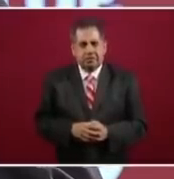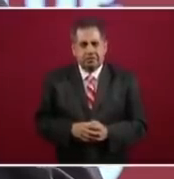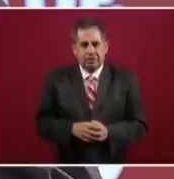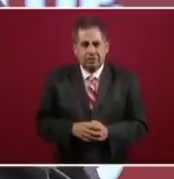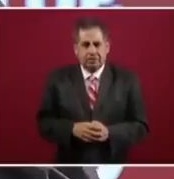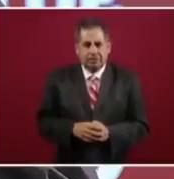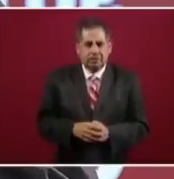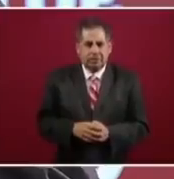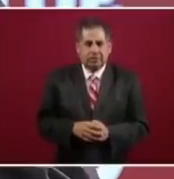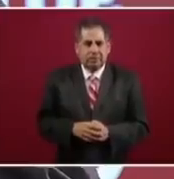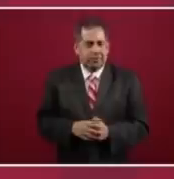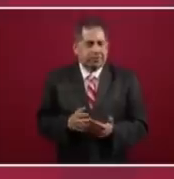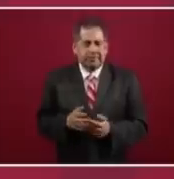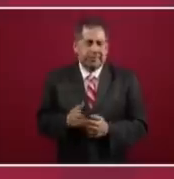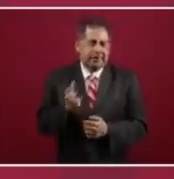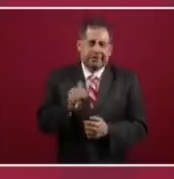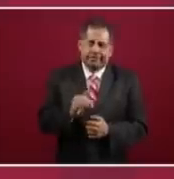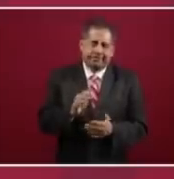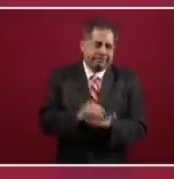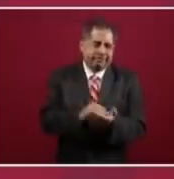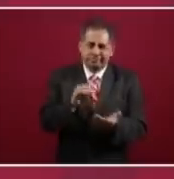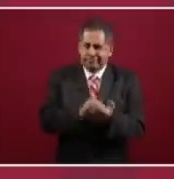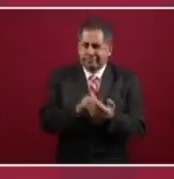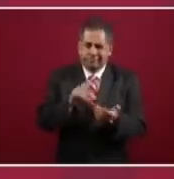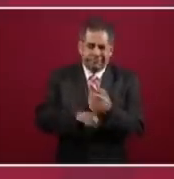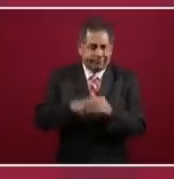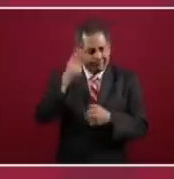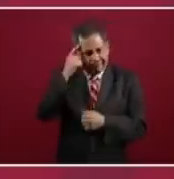muy propio pues todavía